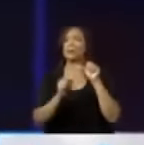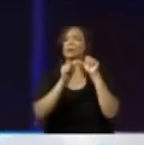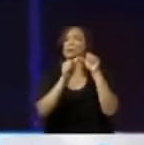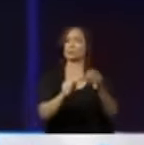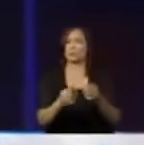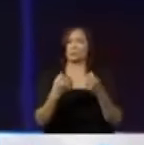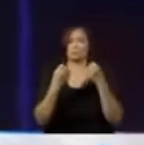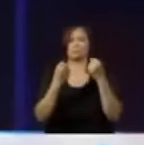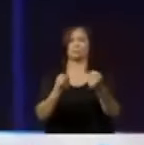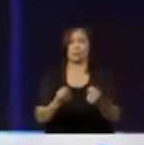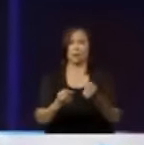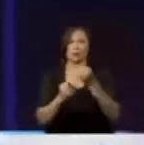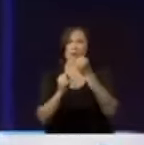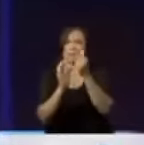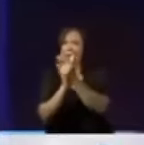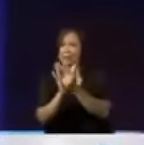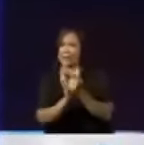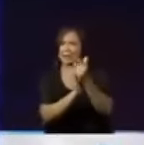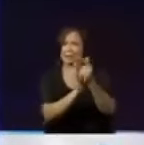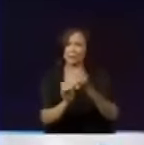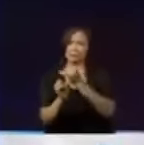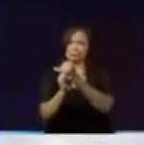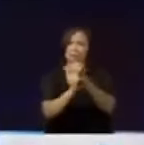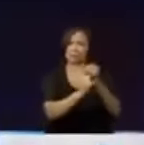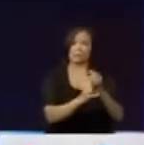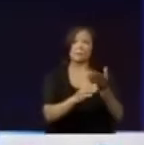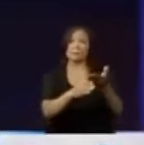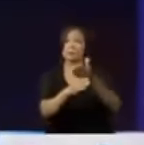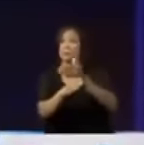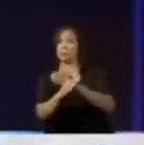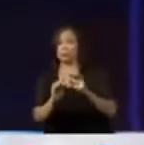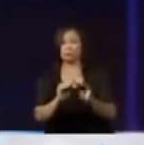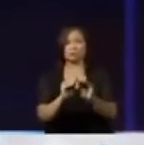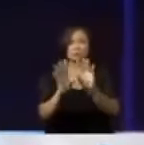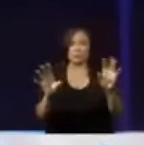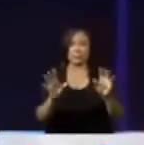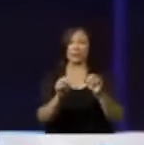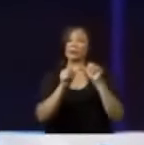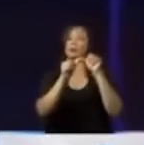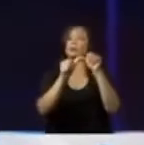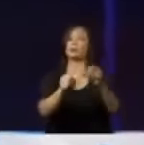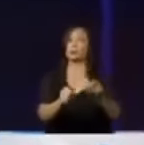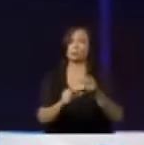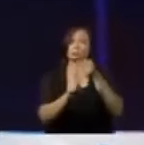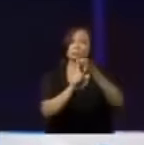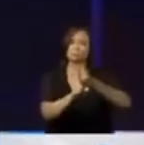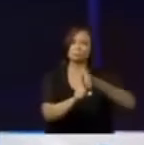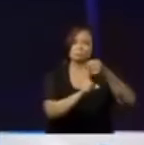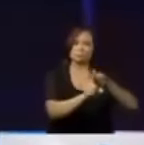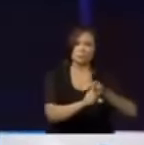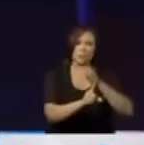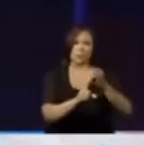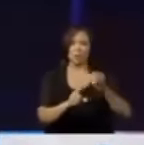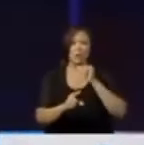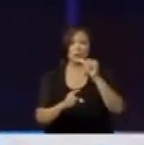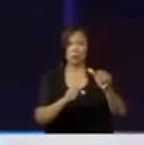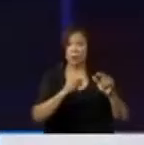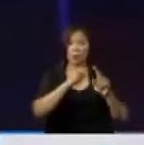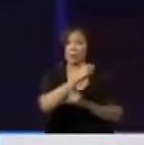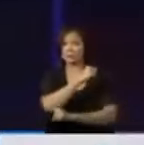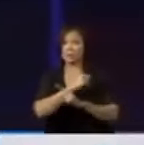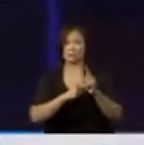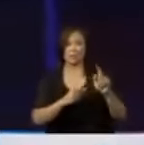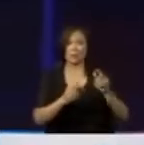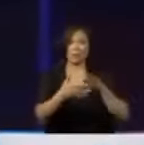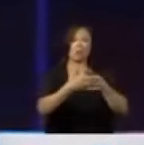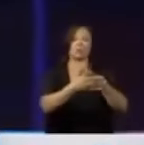siga fortaleciendo su institucionalidad, que siga mejorando su transparencia, que siga luchando contra la impunidad y contra